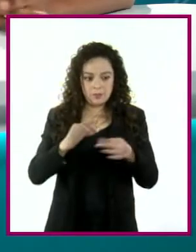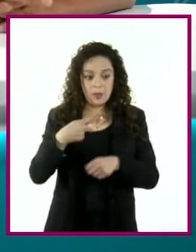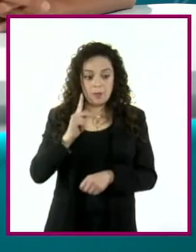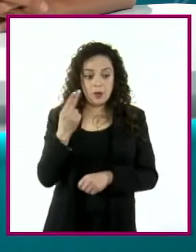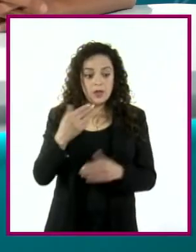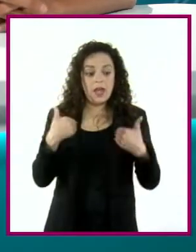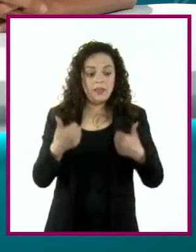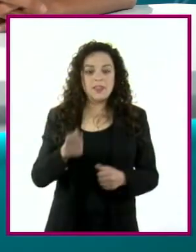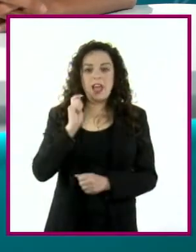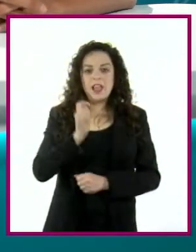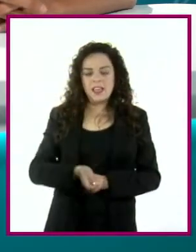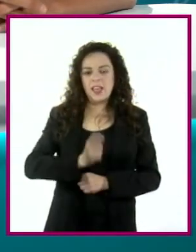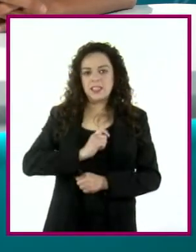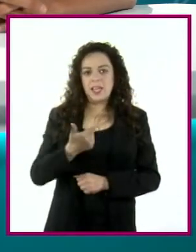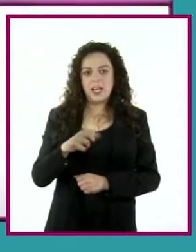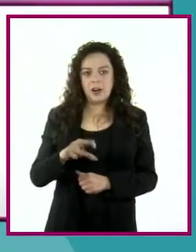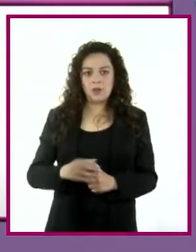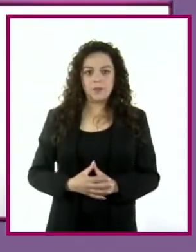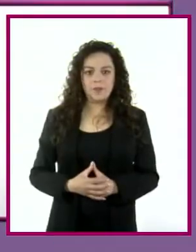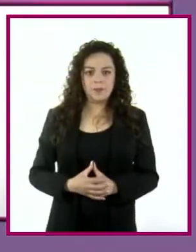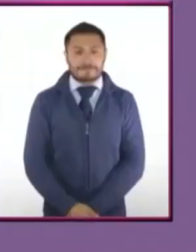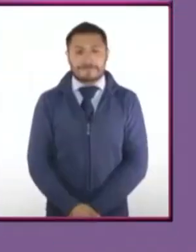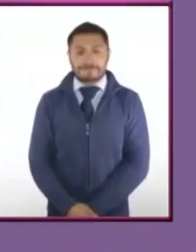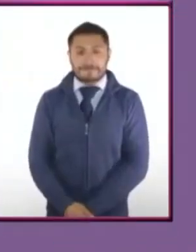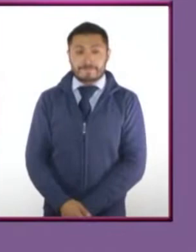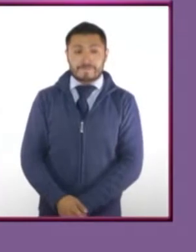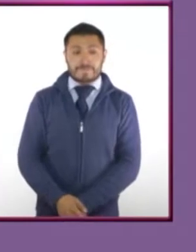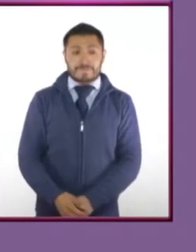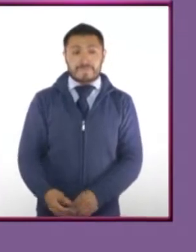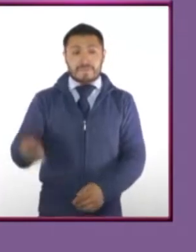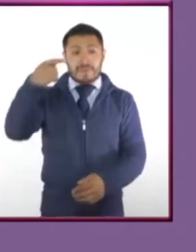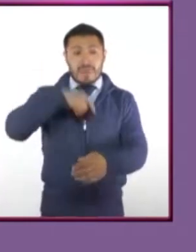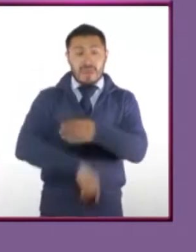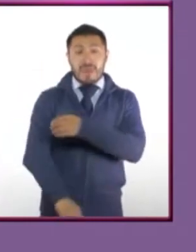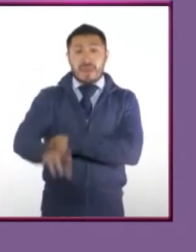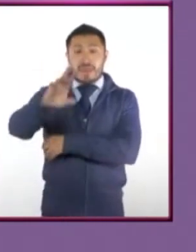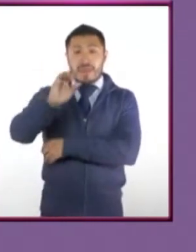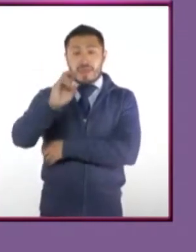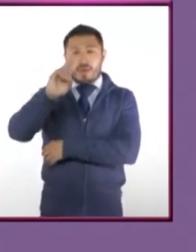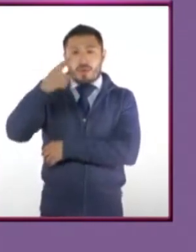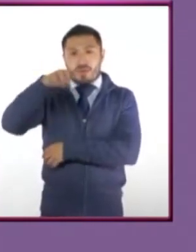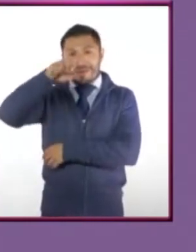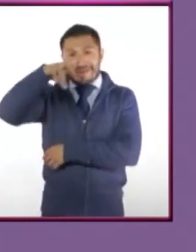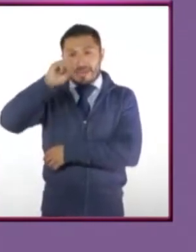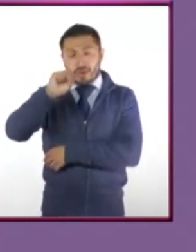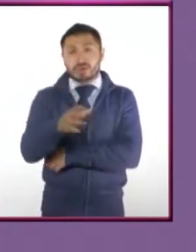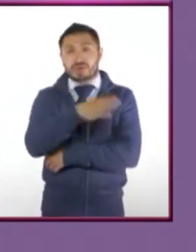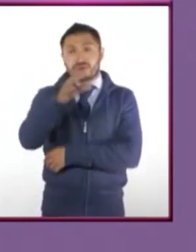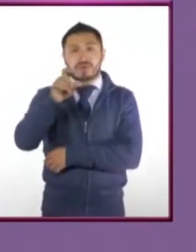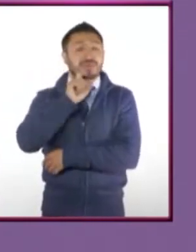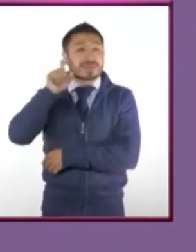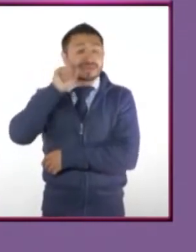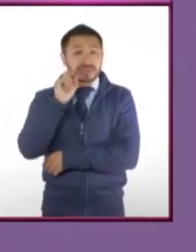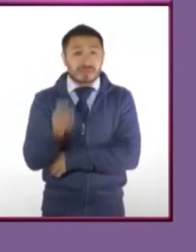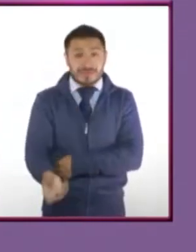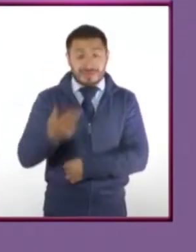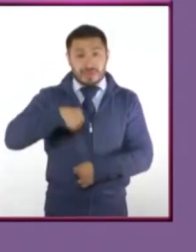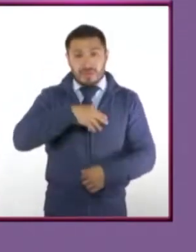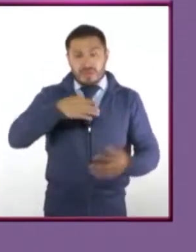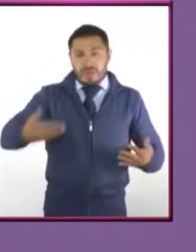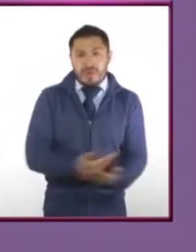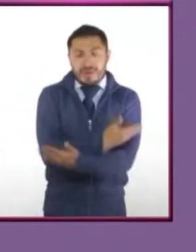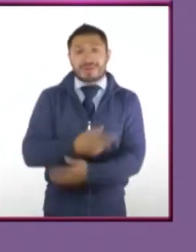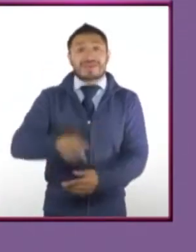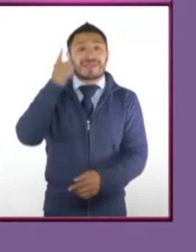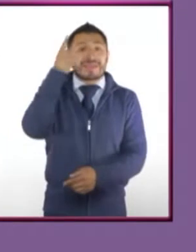entender qué es la identidad de género. Los órganos sexuales con los que nacemos indican si somos machos